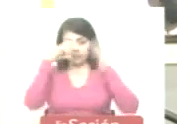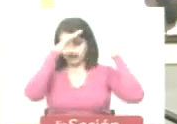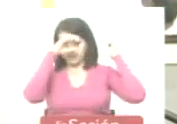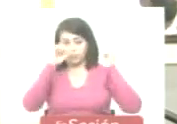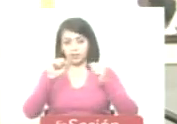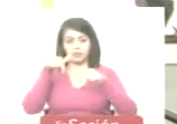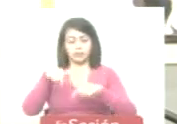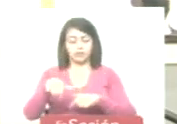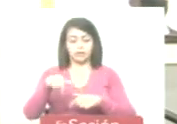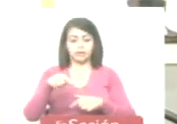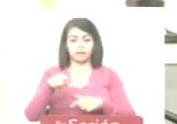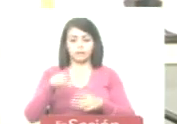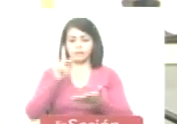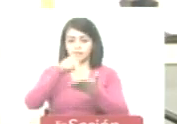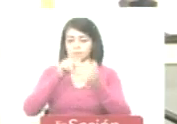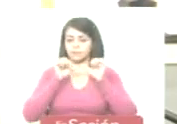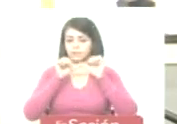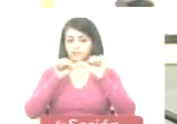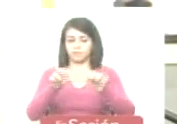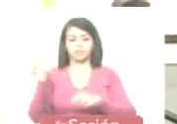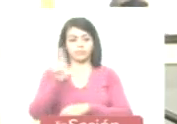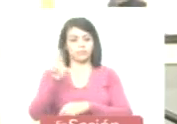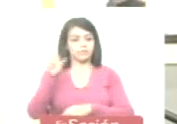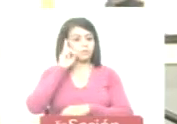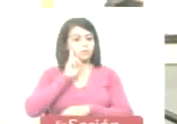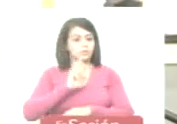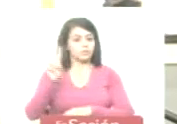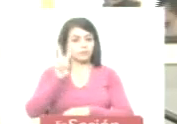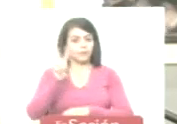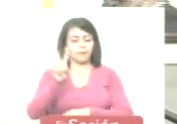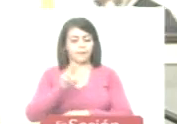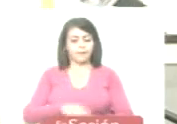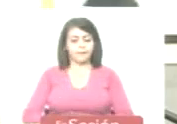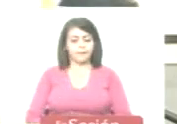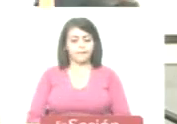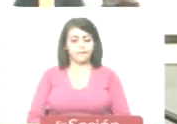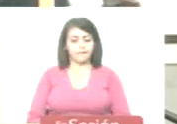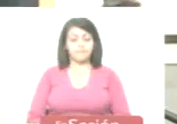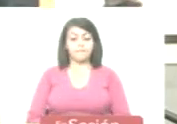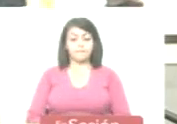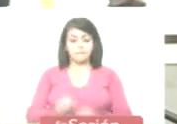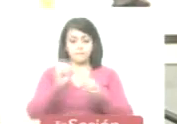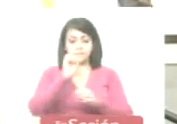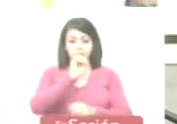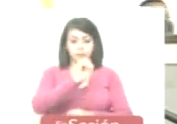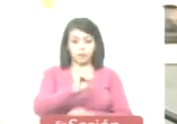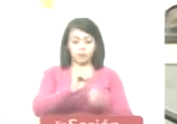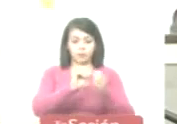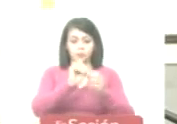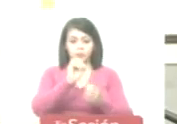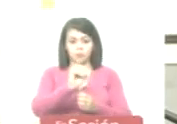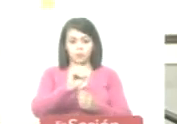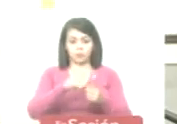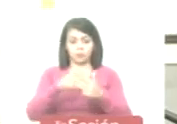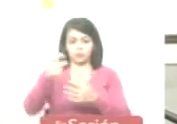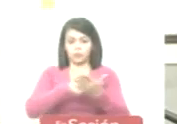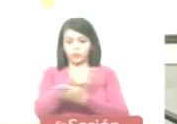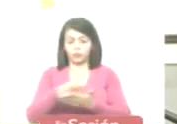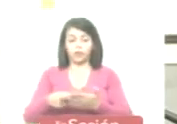embajador representante permanente de la República Bolivariana de Venezuela ante la Organización para la Prohibición de